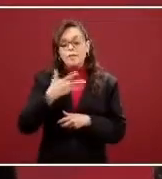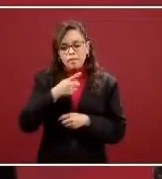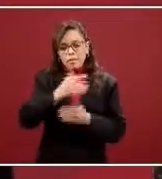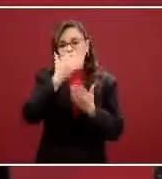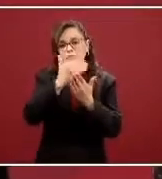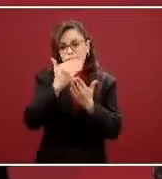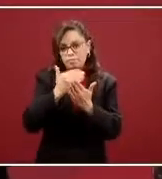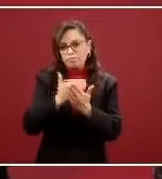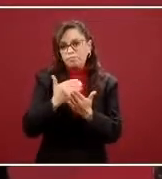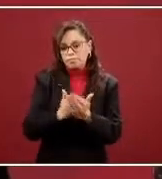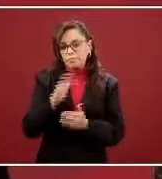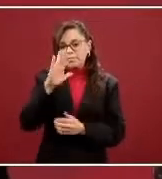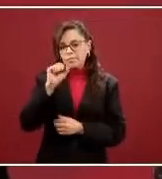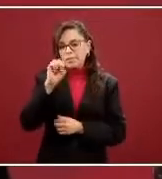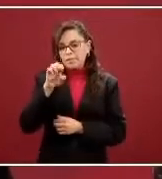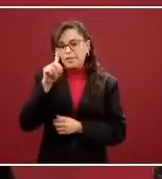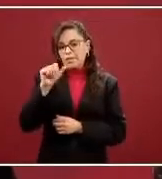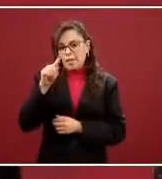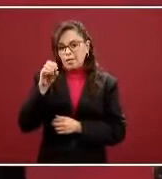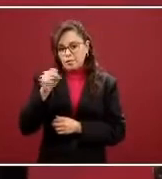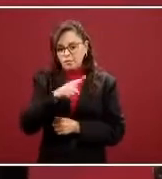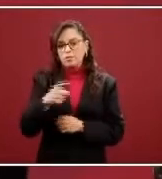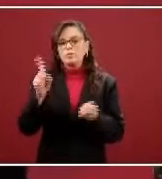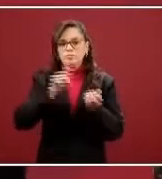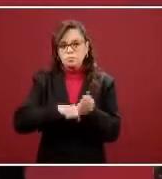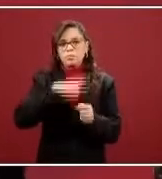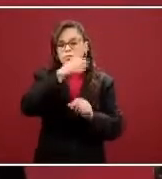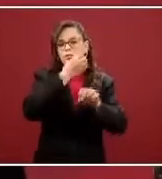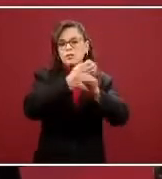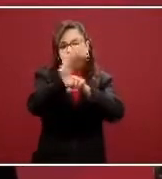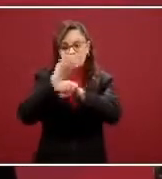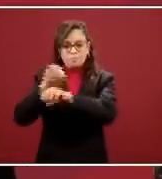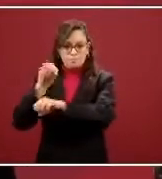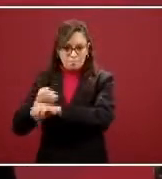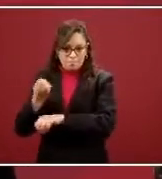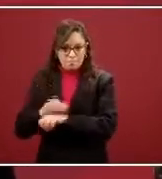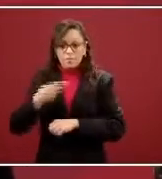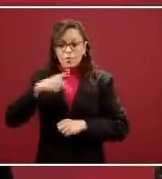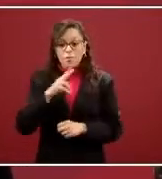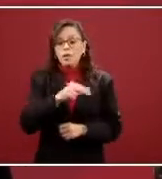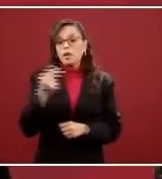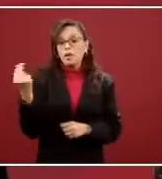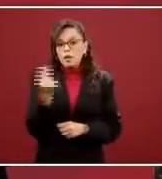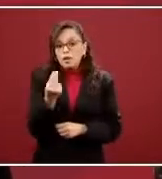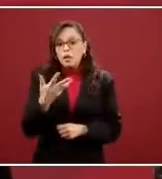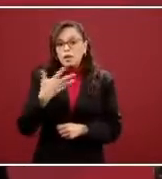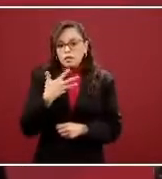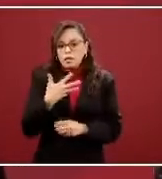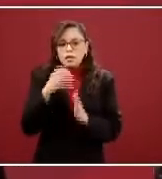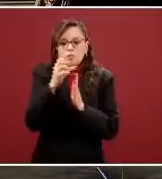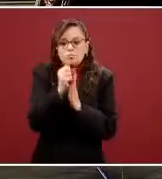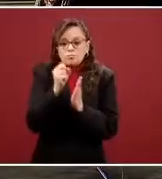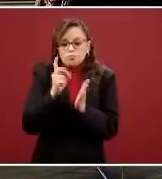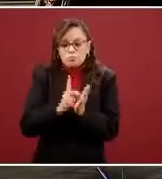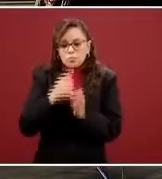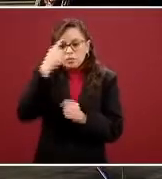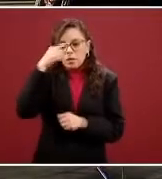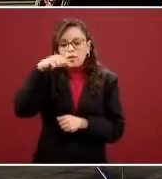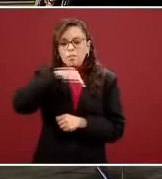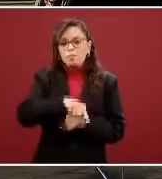que está subiendo desde los estados, pero se tendría que tener la solicitud de un informe